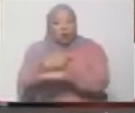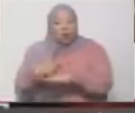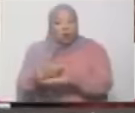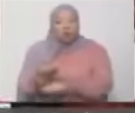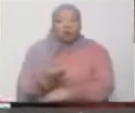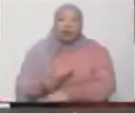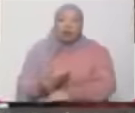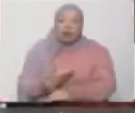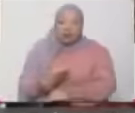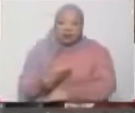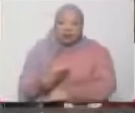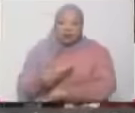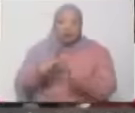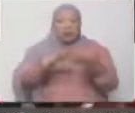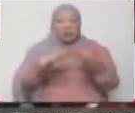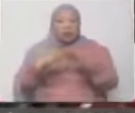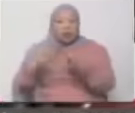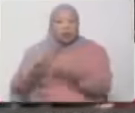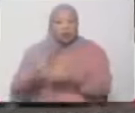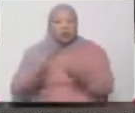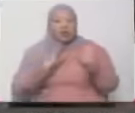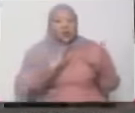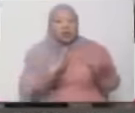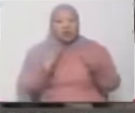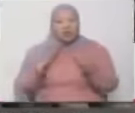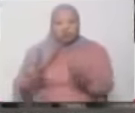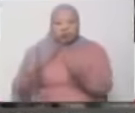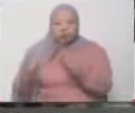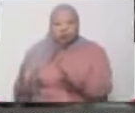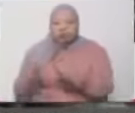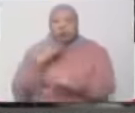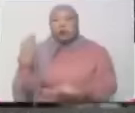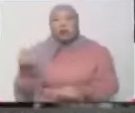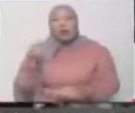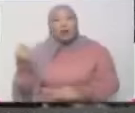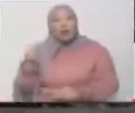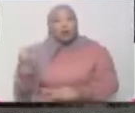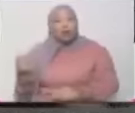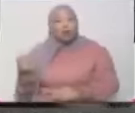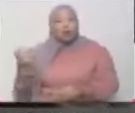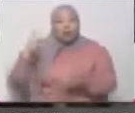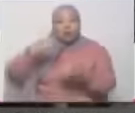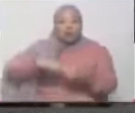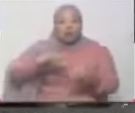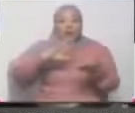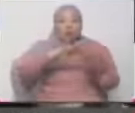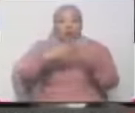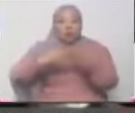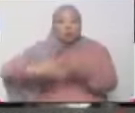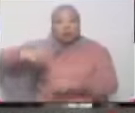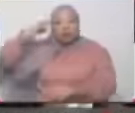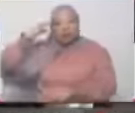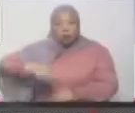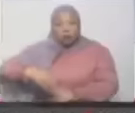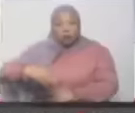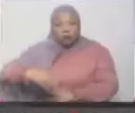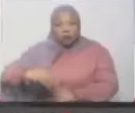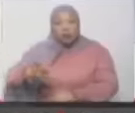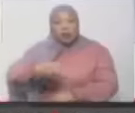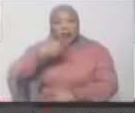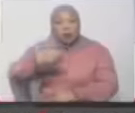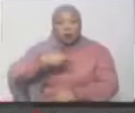alcaldes, de las comunidades organizadas, de nuestro pueblo, de la juventud, de la Fuerza Armada Nacional Bolivariana, de la